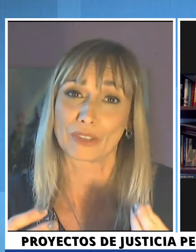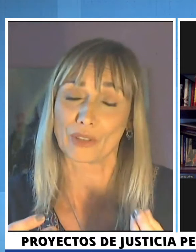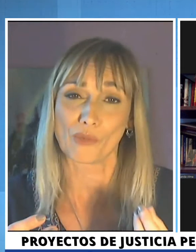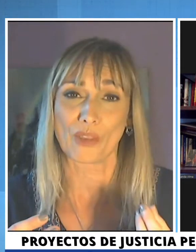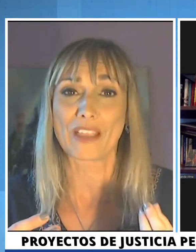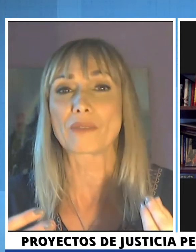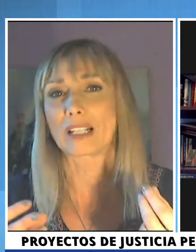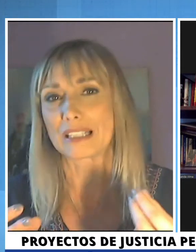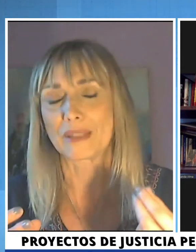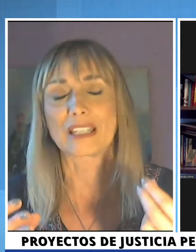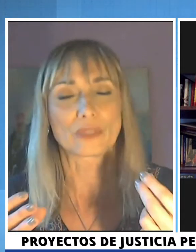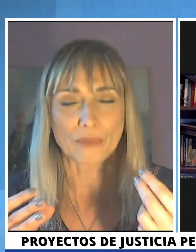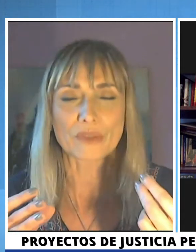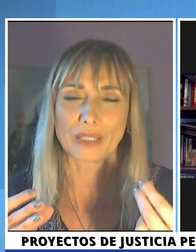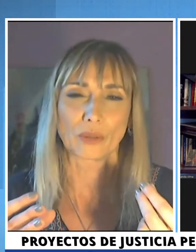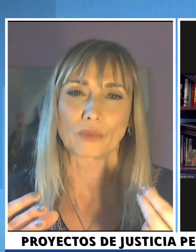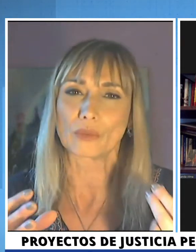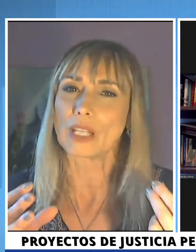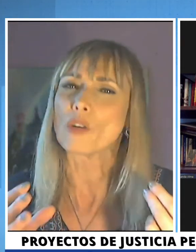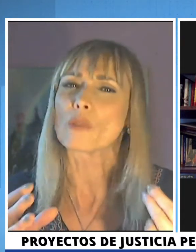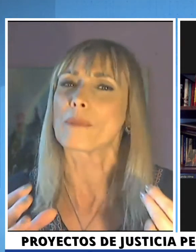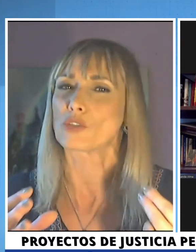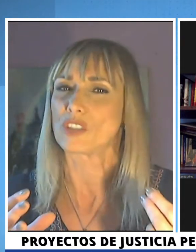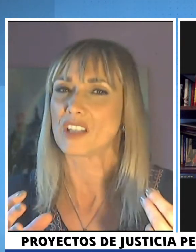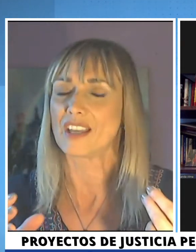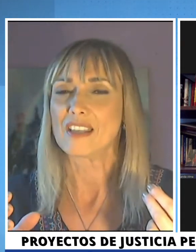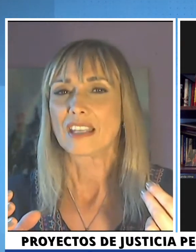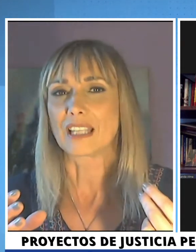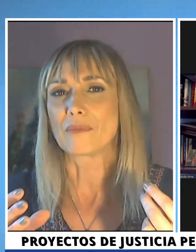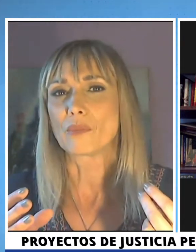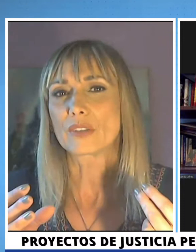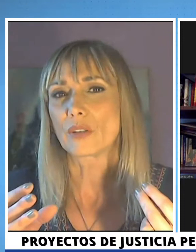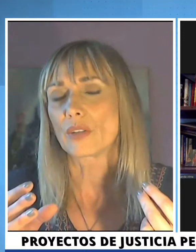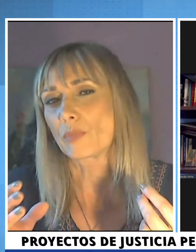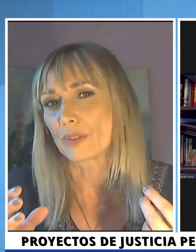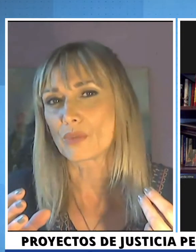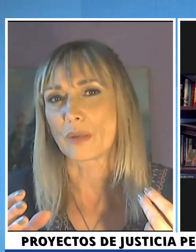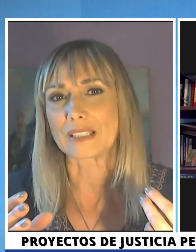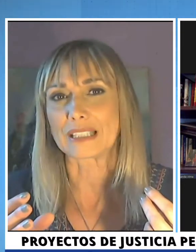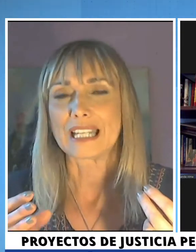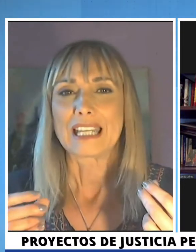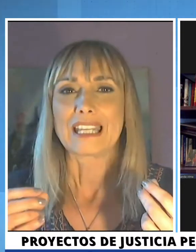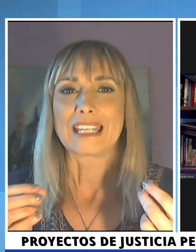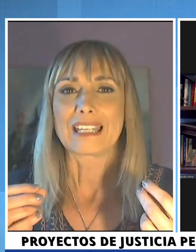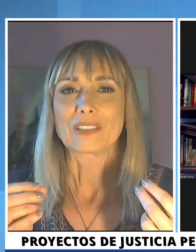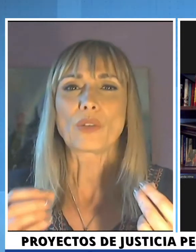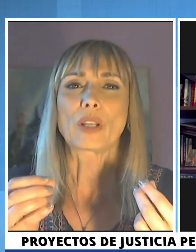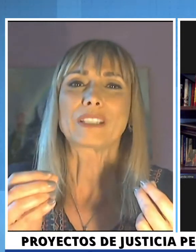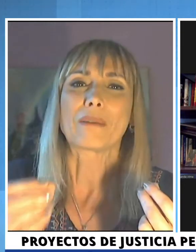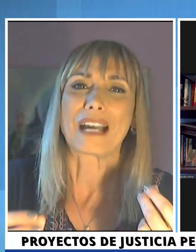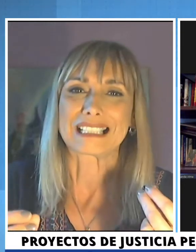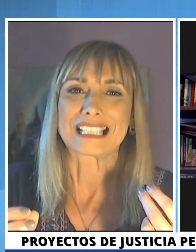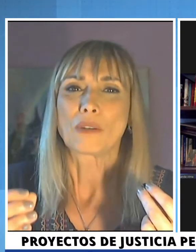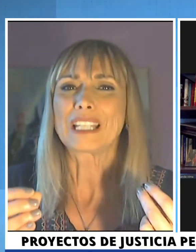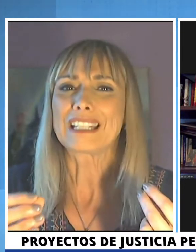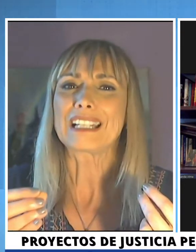situación acomodada, una clase media, no, estamos hablando de una enorme mayoría que está muy solo y expuesto muchas veces. Todo les cuesta